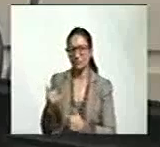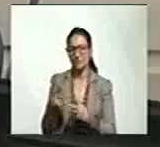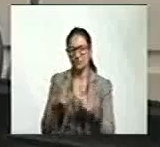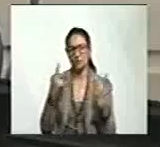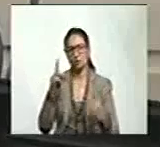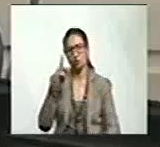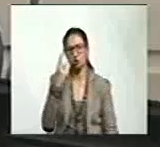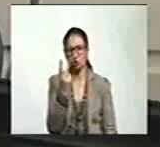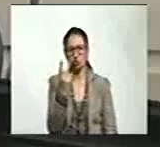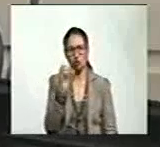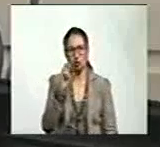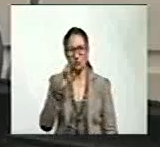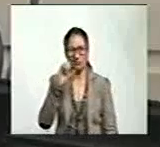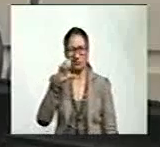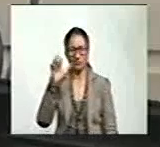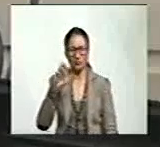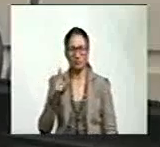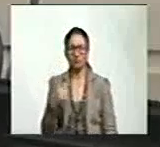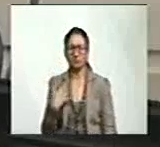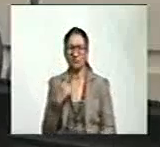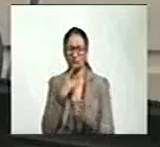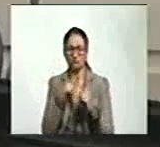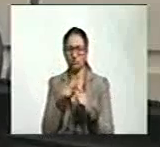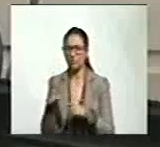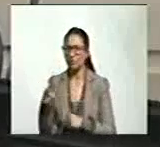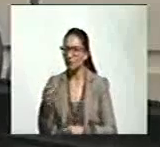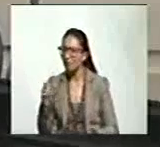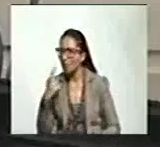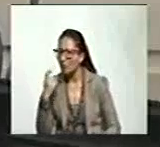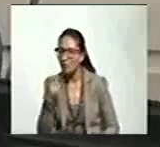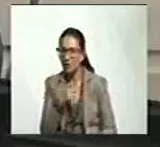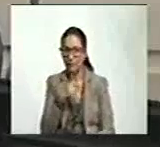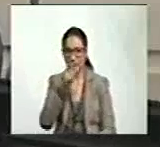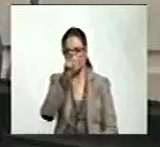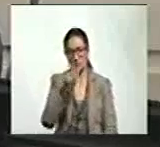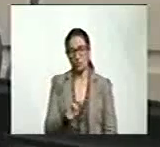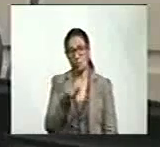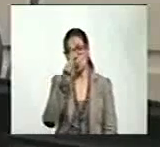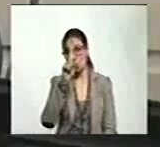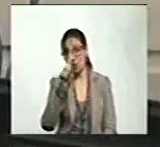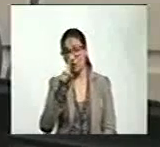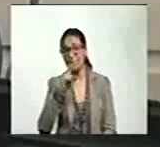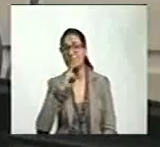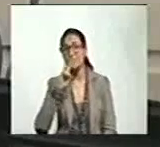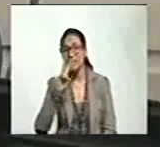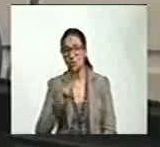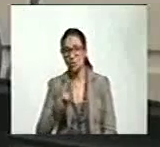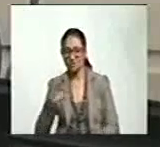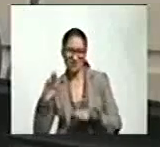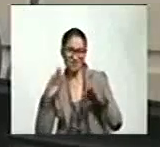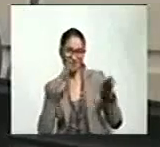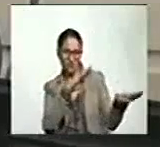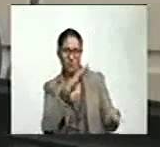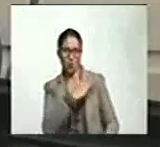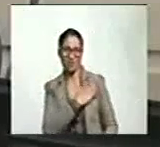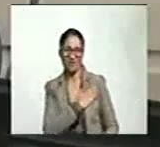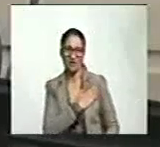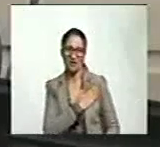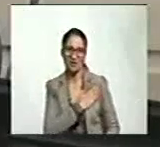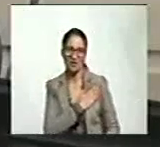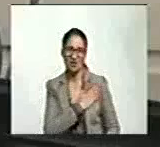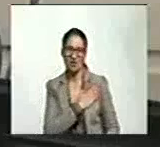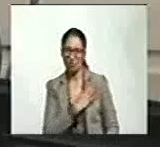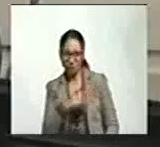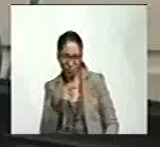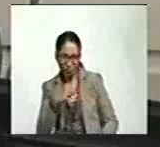así al hecho dijo un venezolano uribista Por ese motivo Fue capturado